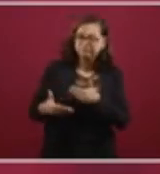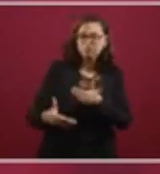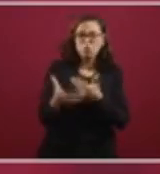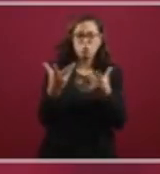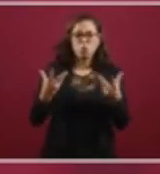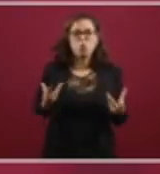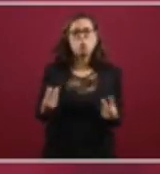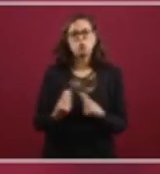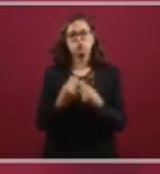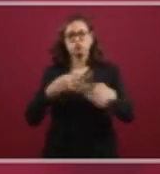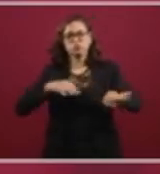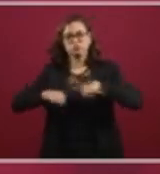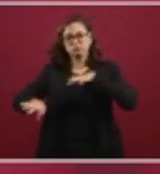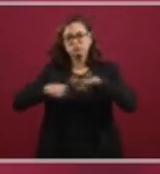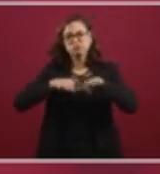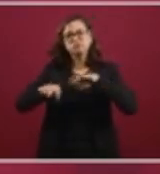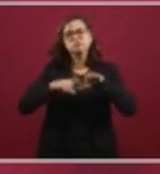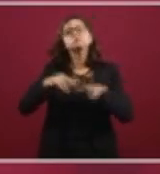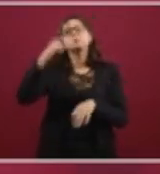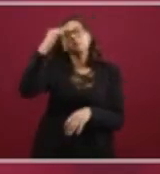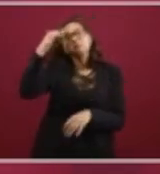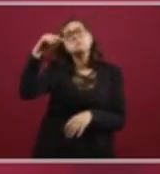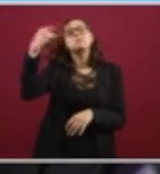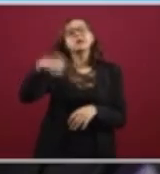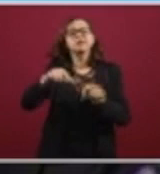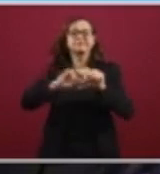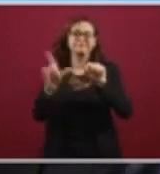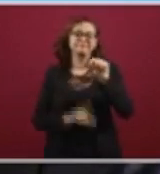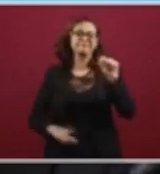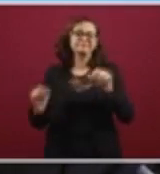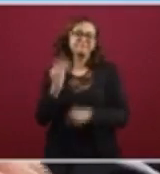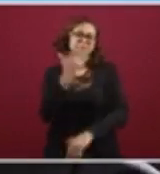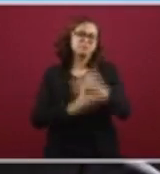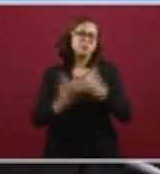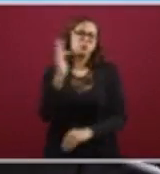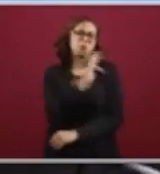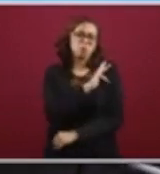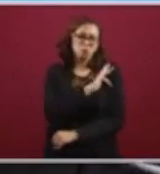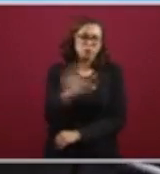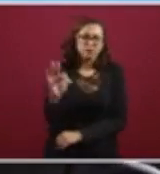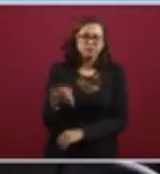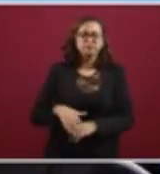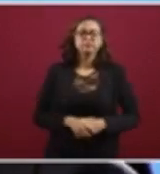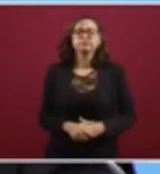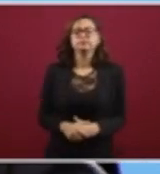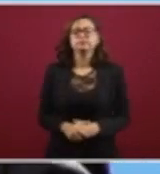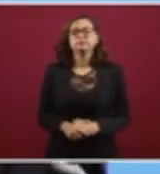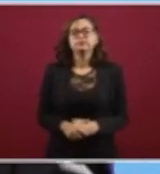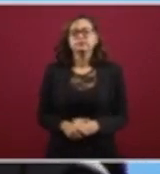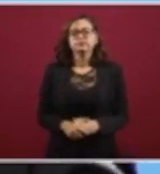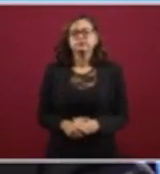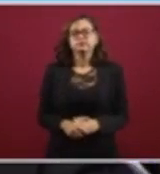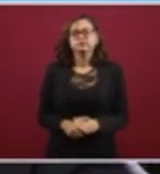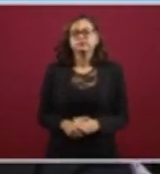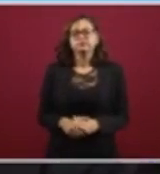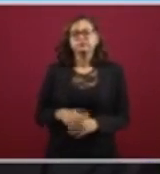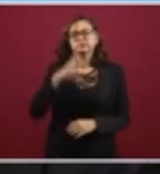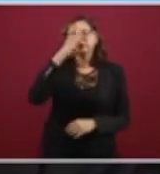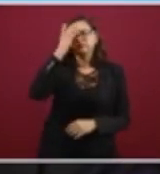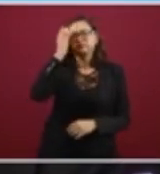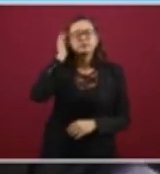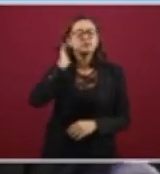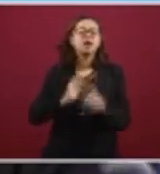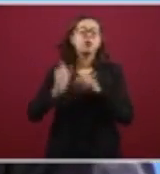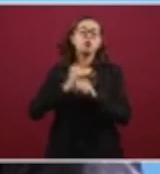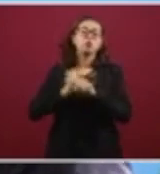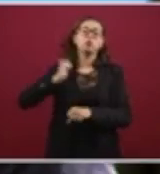mano para poder sacar adelante a nuestro país. Actualizando y haciendo nuestras las palabras que escribió en el